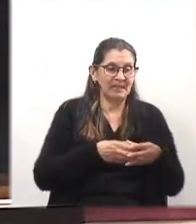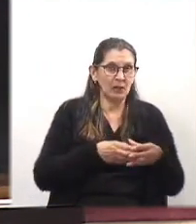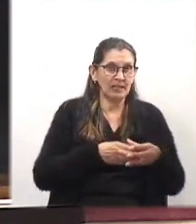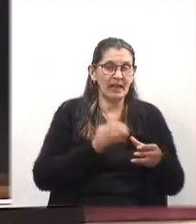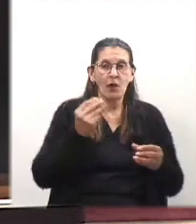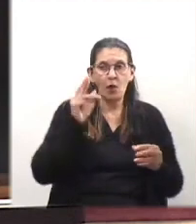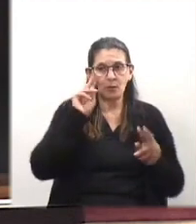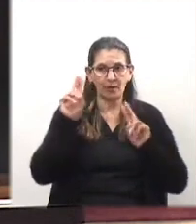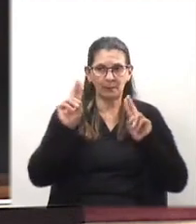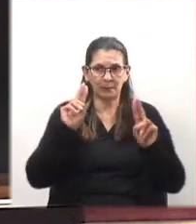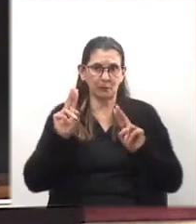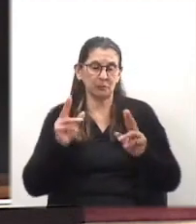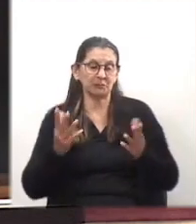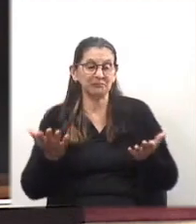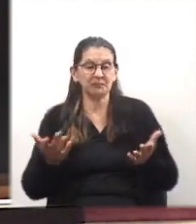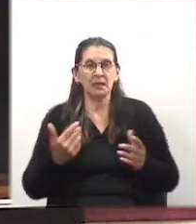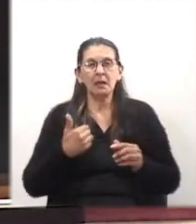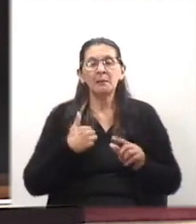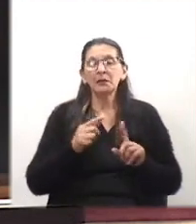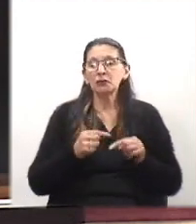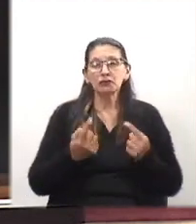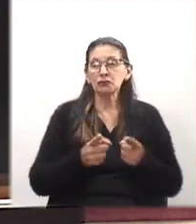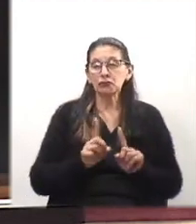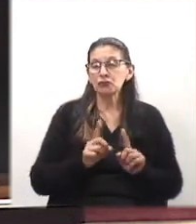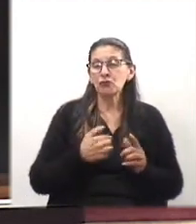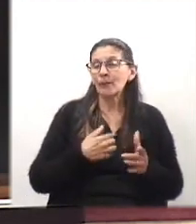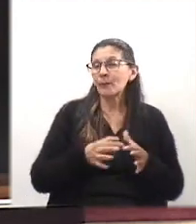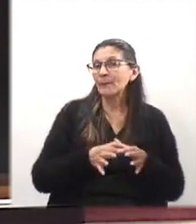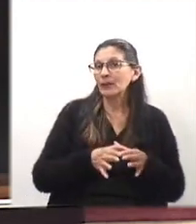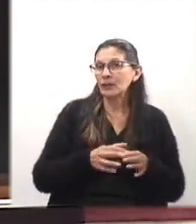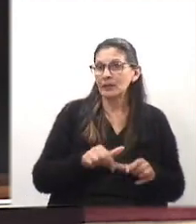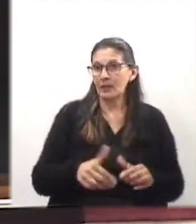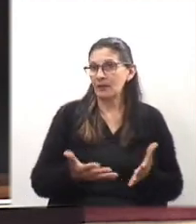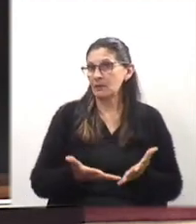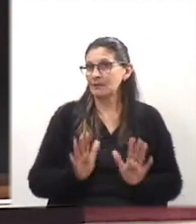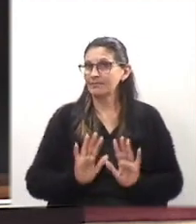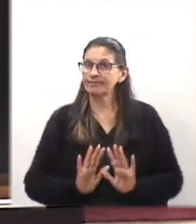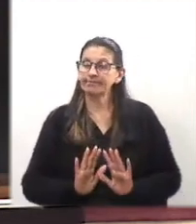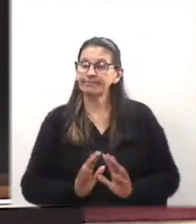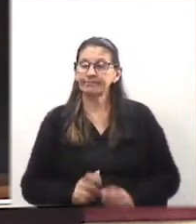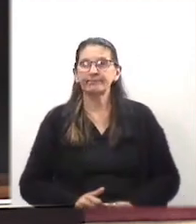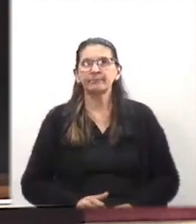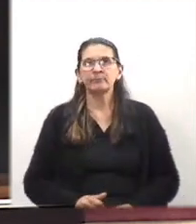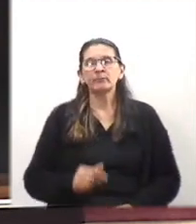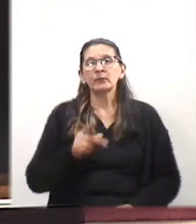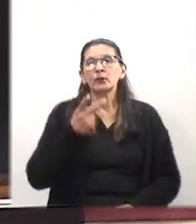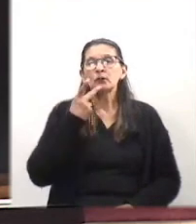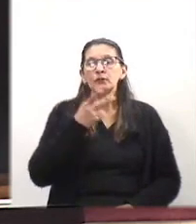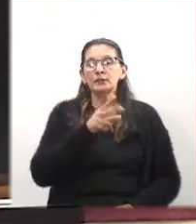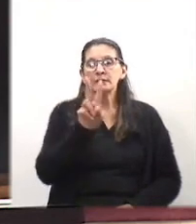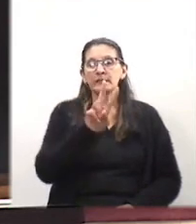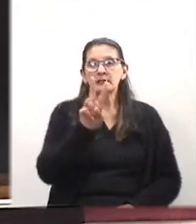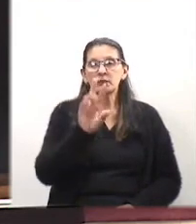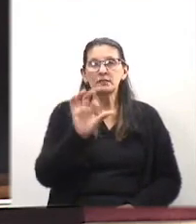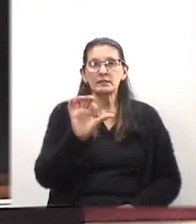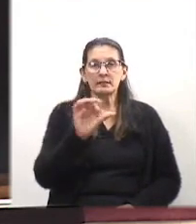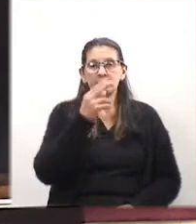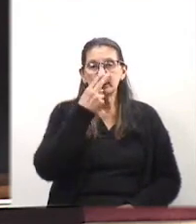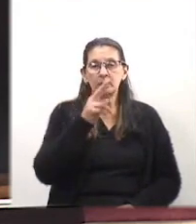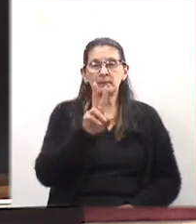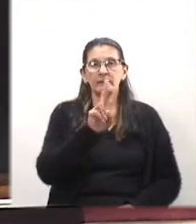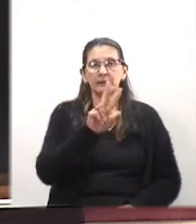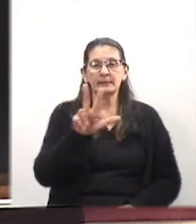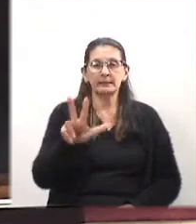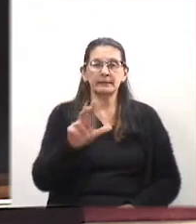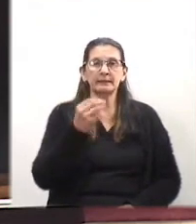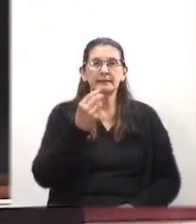respetan. Pero bueno, no somos tan minoría en esta ocasión. Con fecha del 22 de septiembre del 2023,